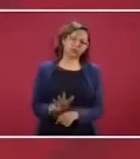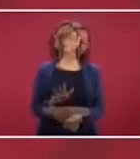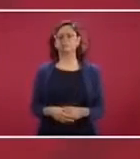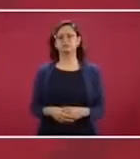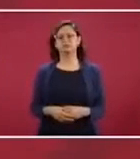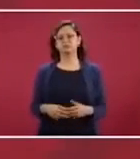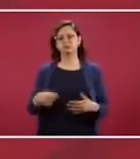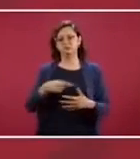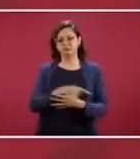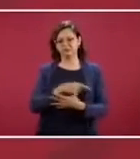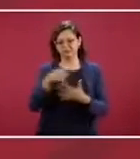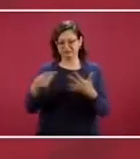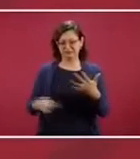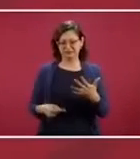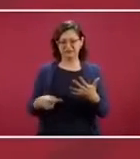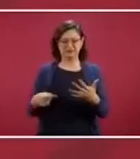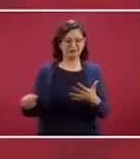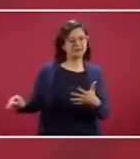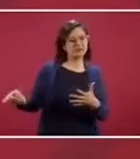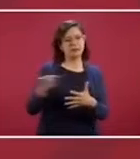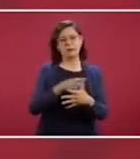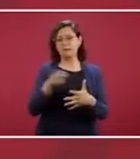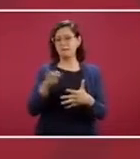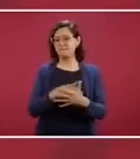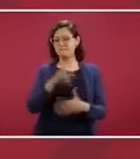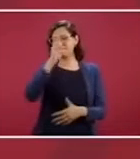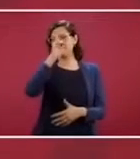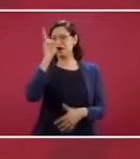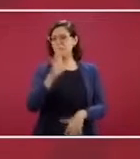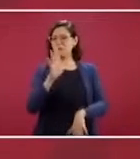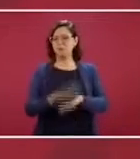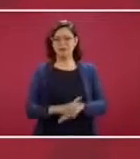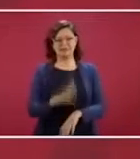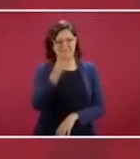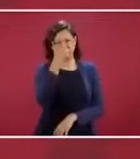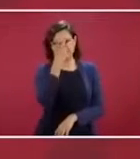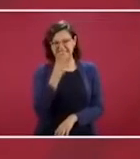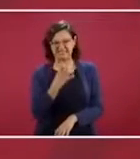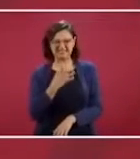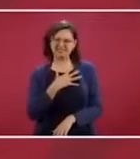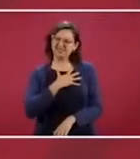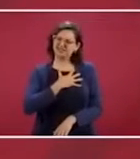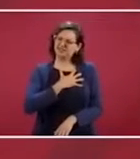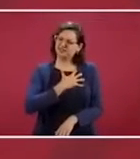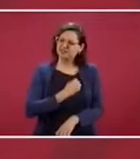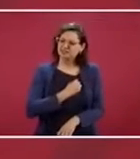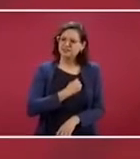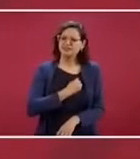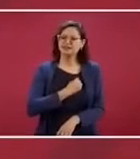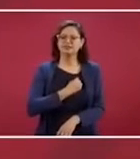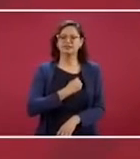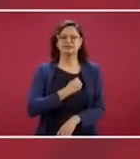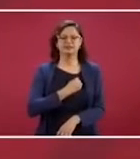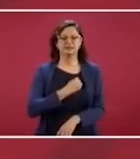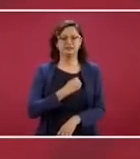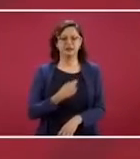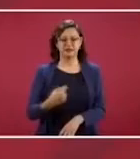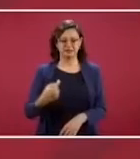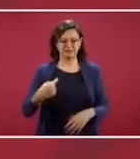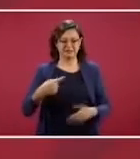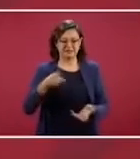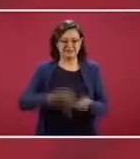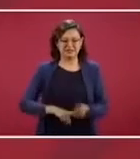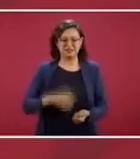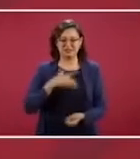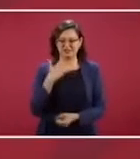5. Uno, el más doloroso de todo, el que más me pegó en lo